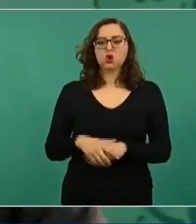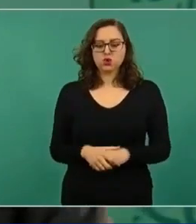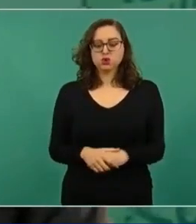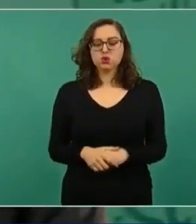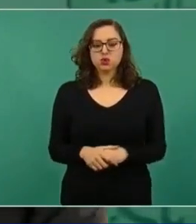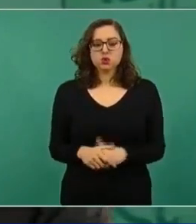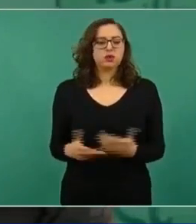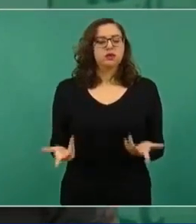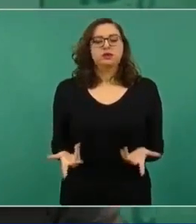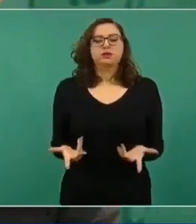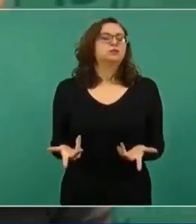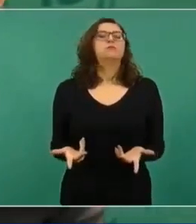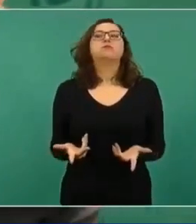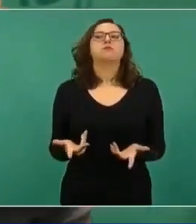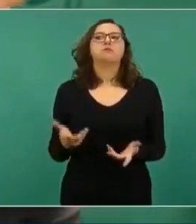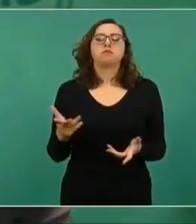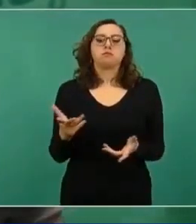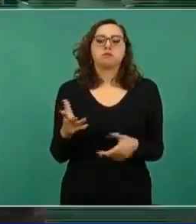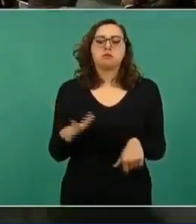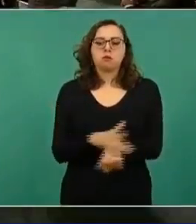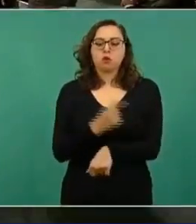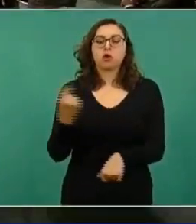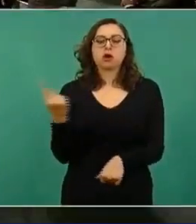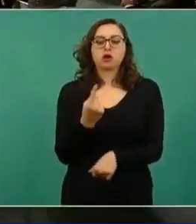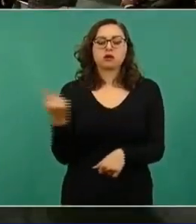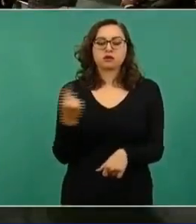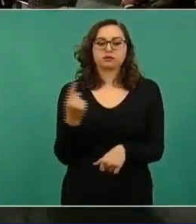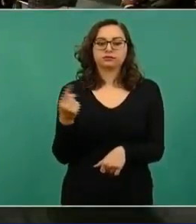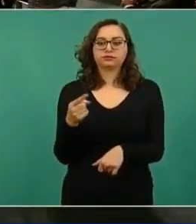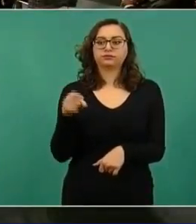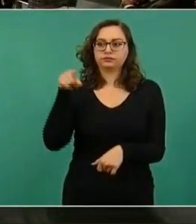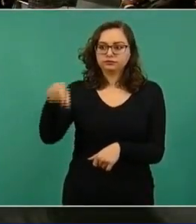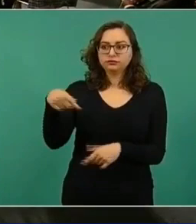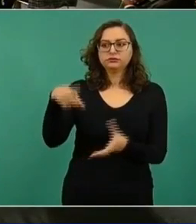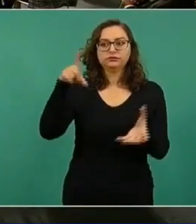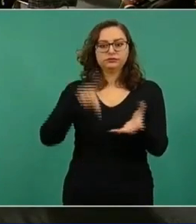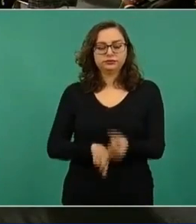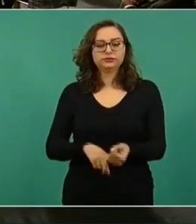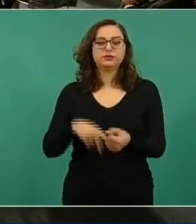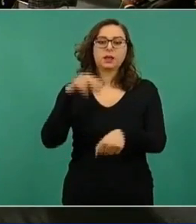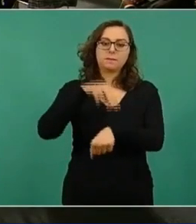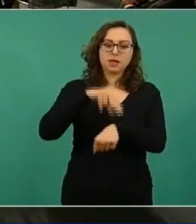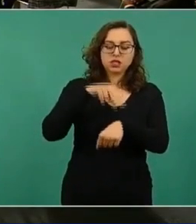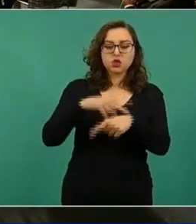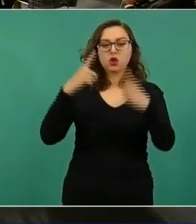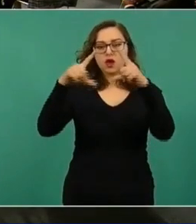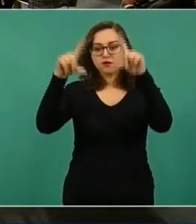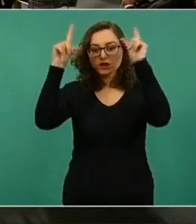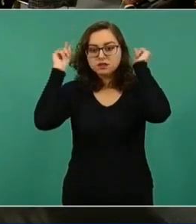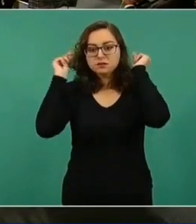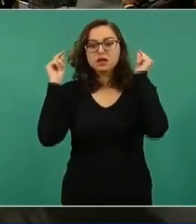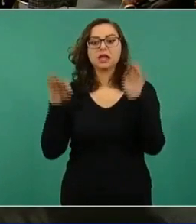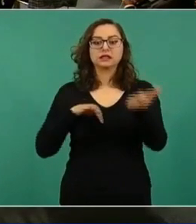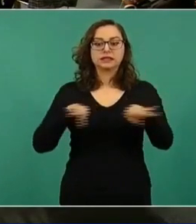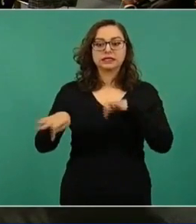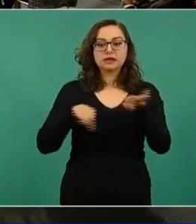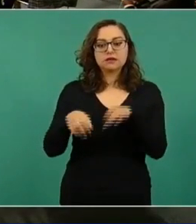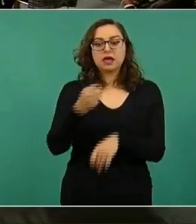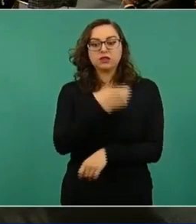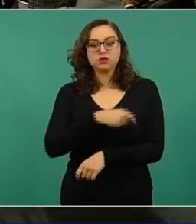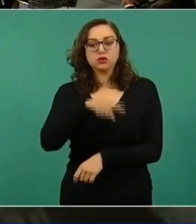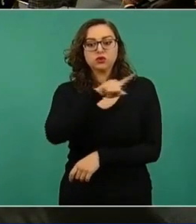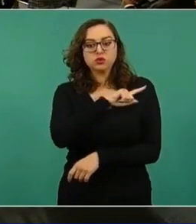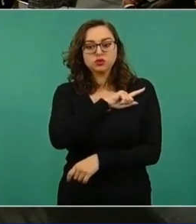porque siempre el médico, la enfermera, el trabajador de salud busca